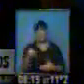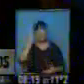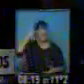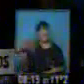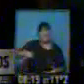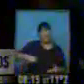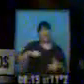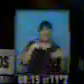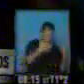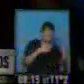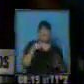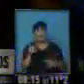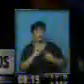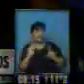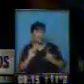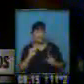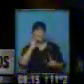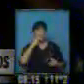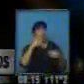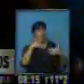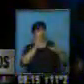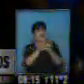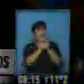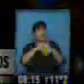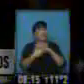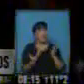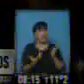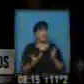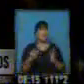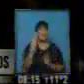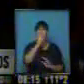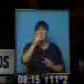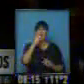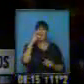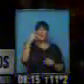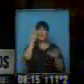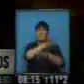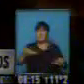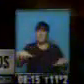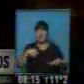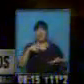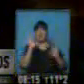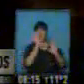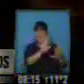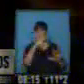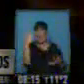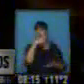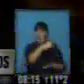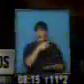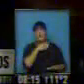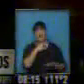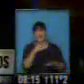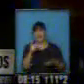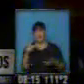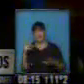eso implica mayor protección y evitar casi los 20.000 chicos institucionalizados. El cuarto punto que también